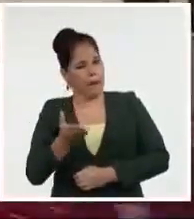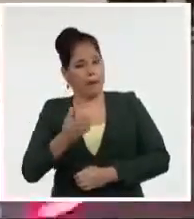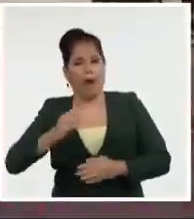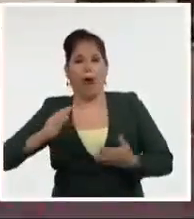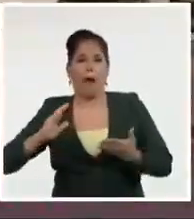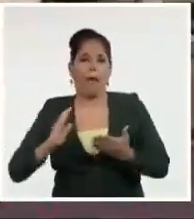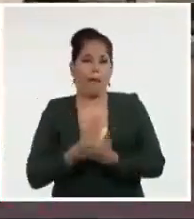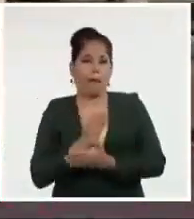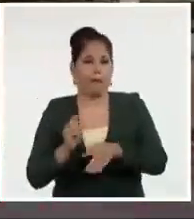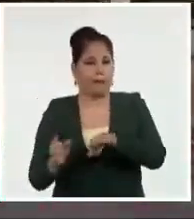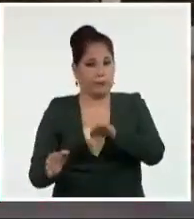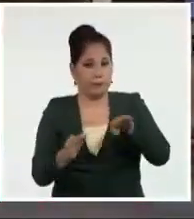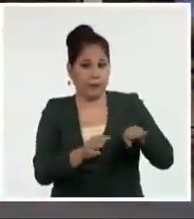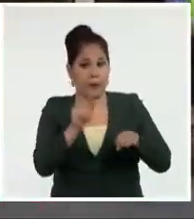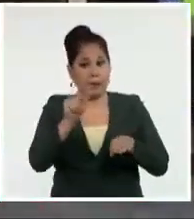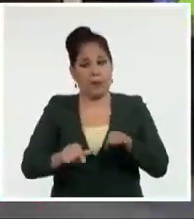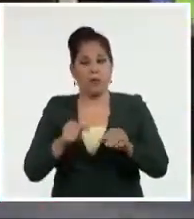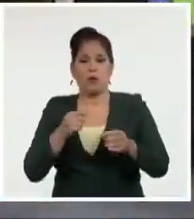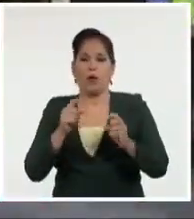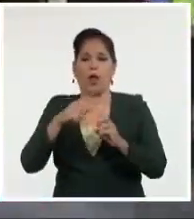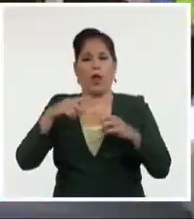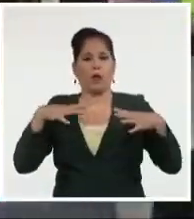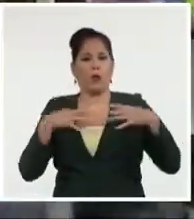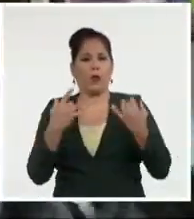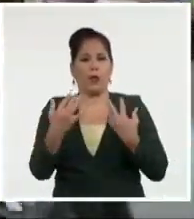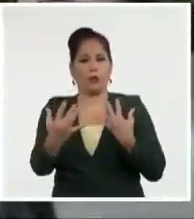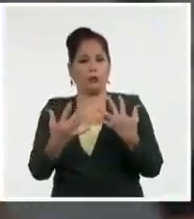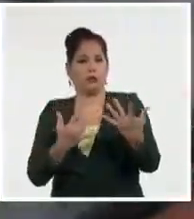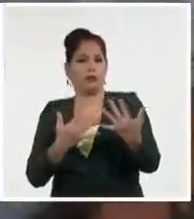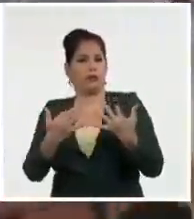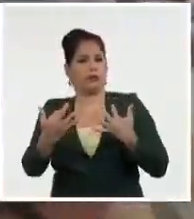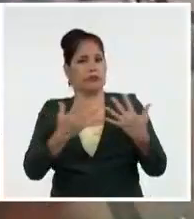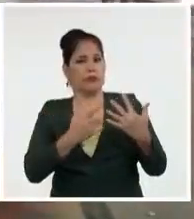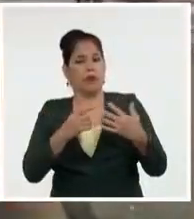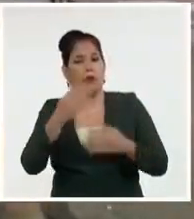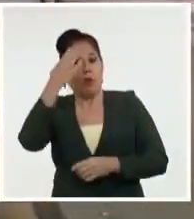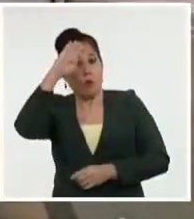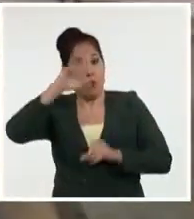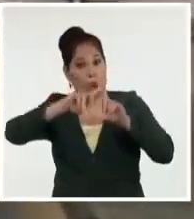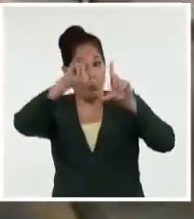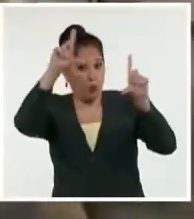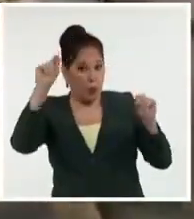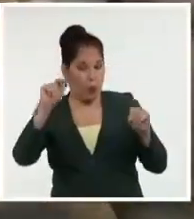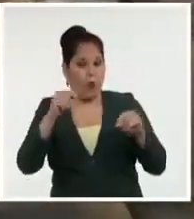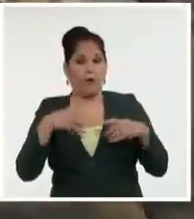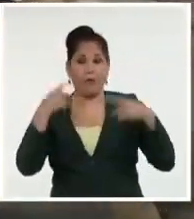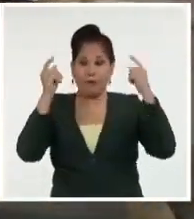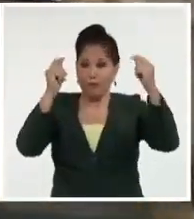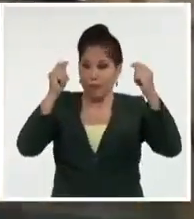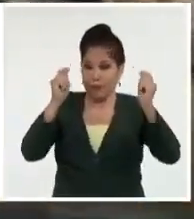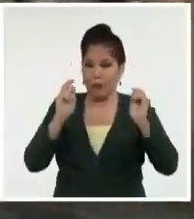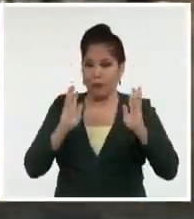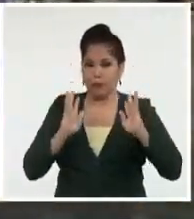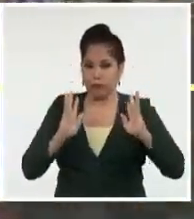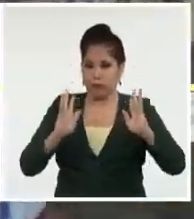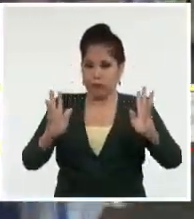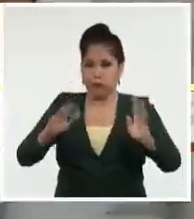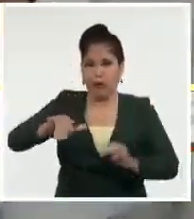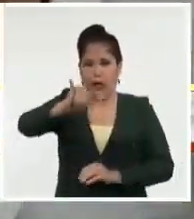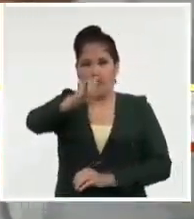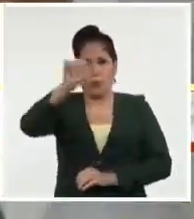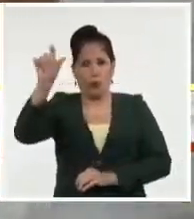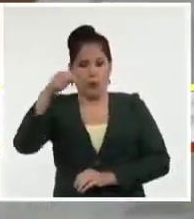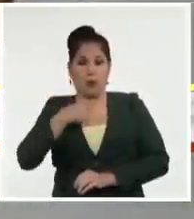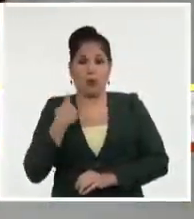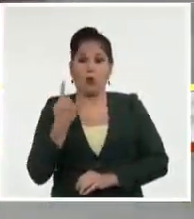Aprovechando el trasiego de viajeros y turistas, muchos de origen cubano, los manifestantes se ubicaron en este concurrido aeropuerto. Aquí